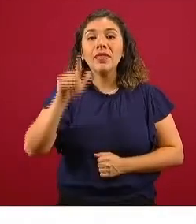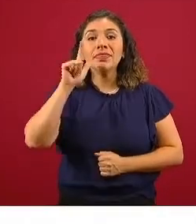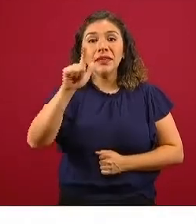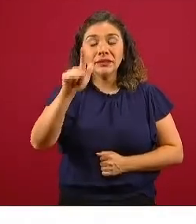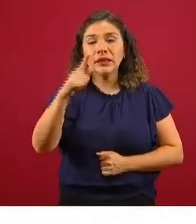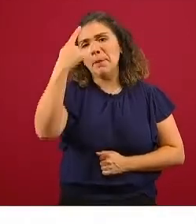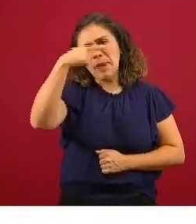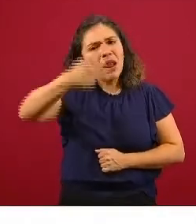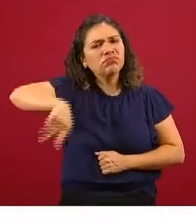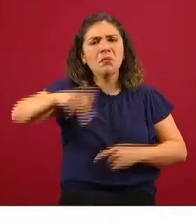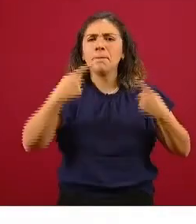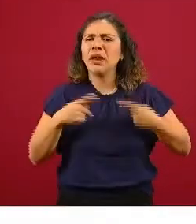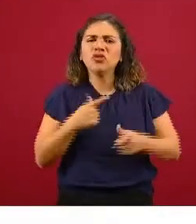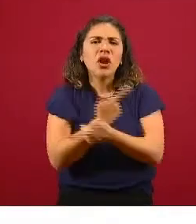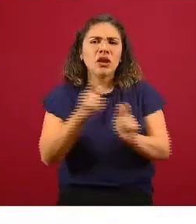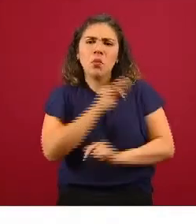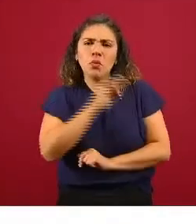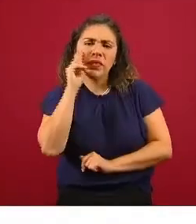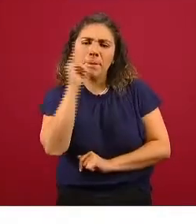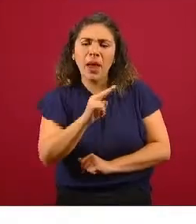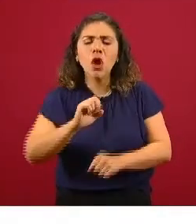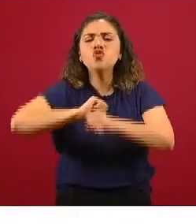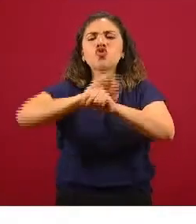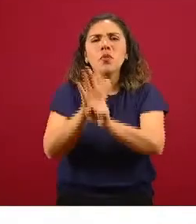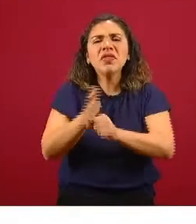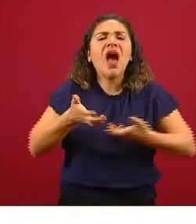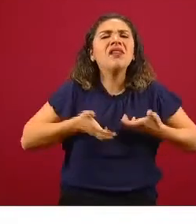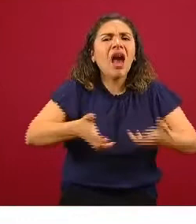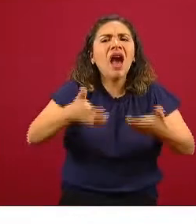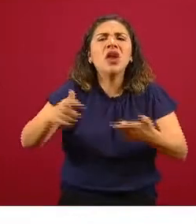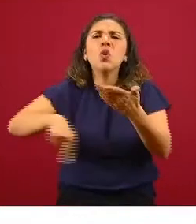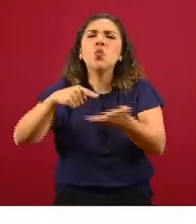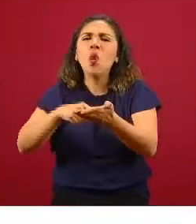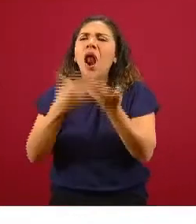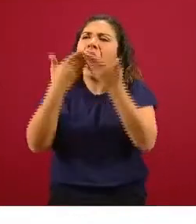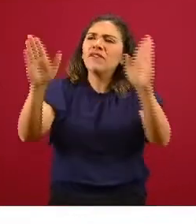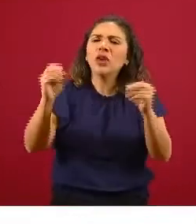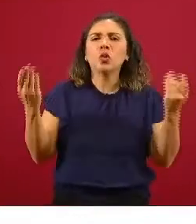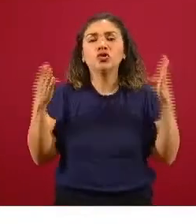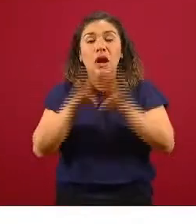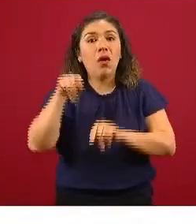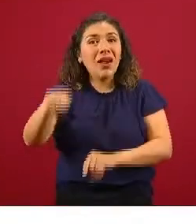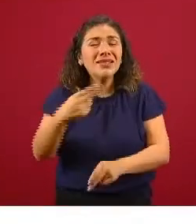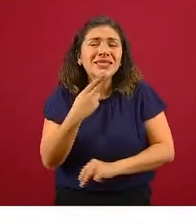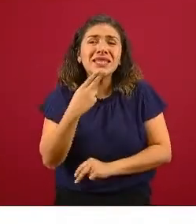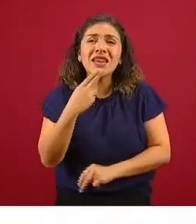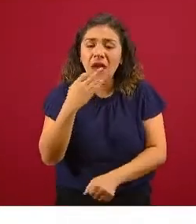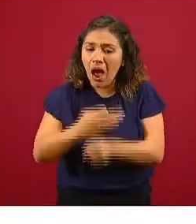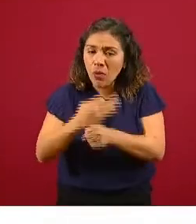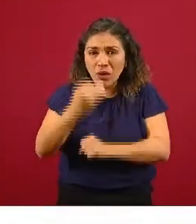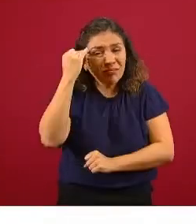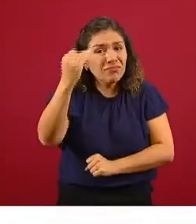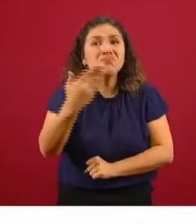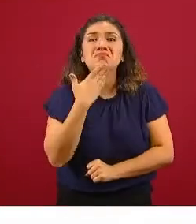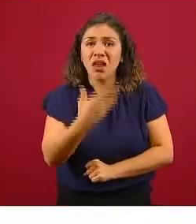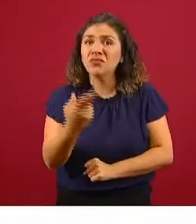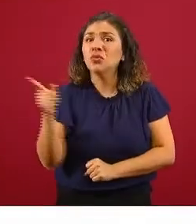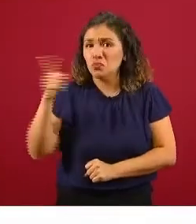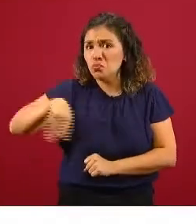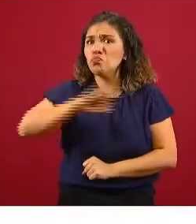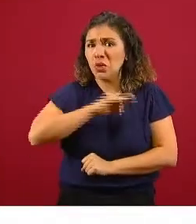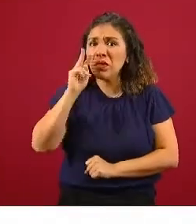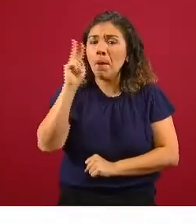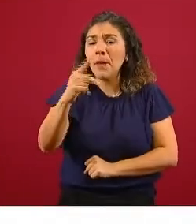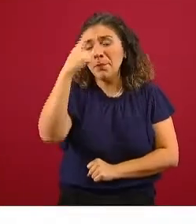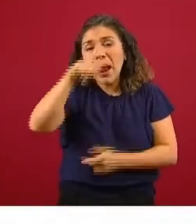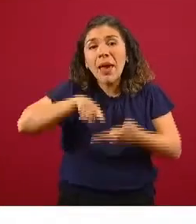17 son para el público en general, COVID en espacios públicos abiertos y cerrados. Este es de mucha ayuda ahorita que estamos en el proceso